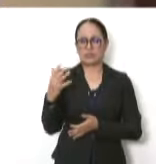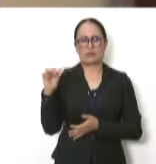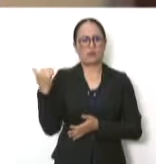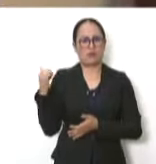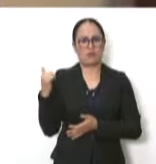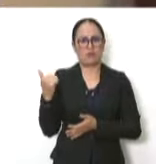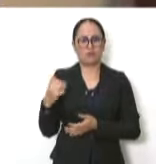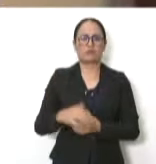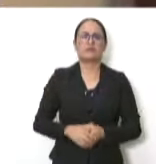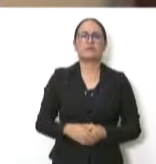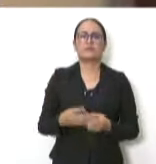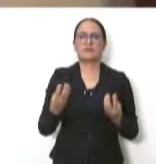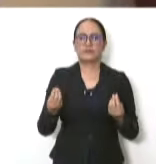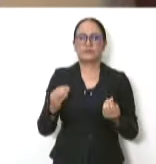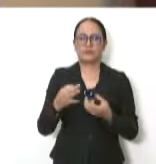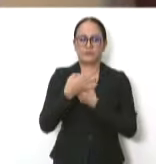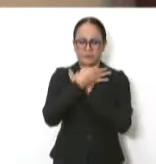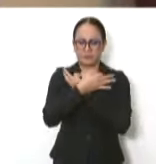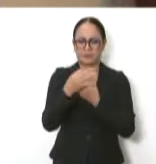gracias.